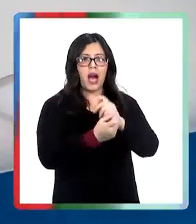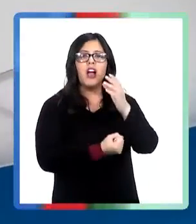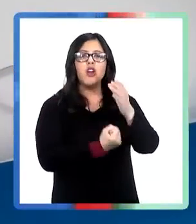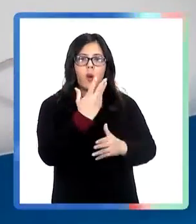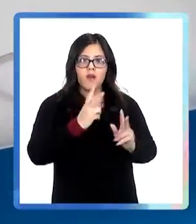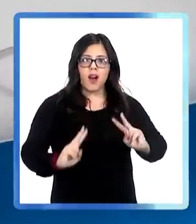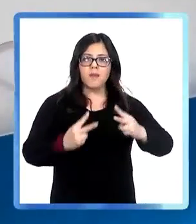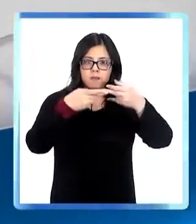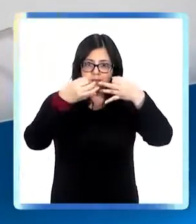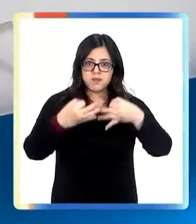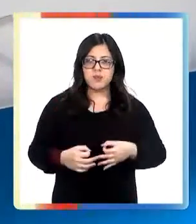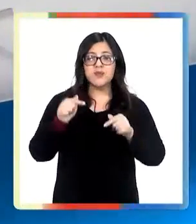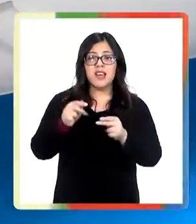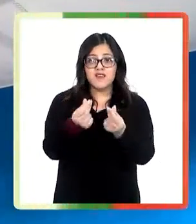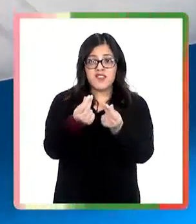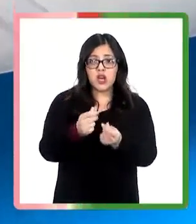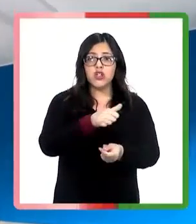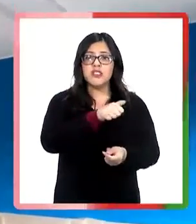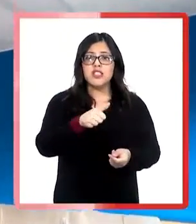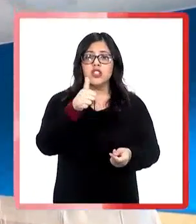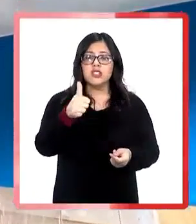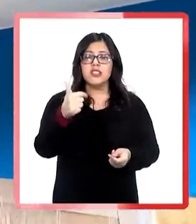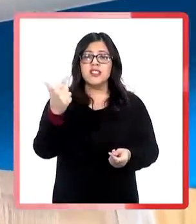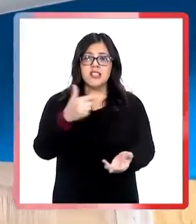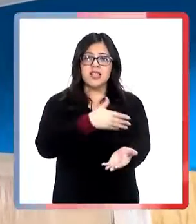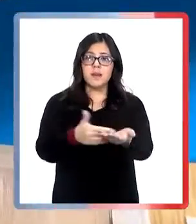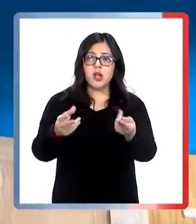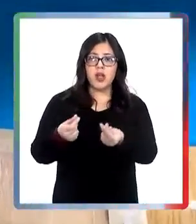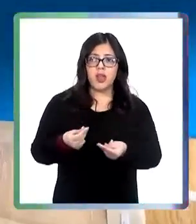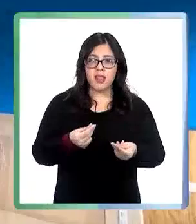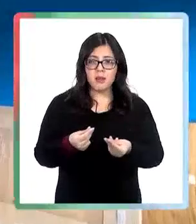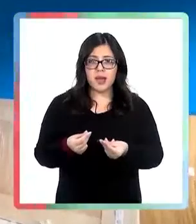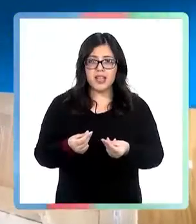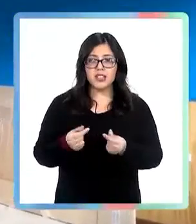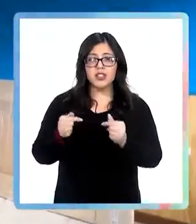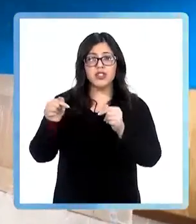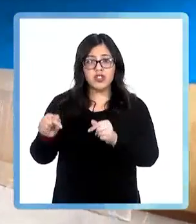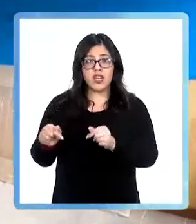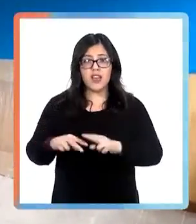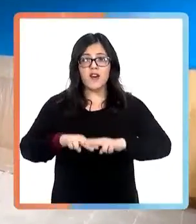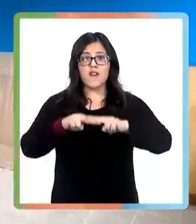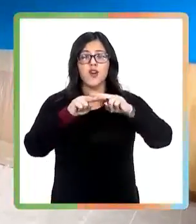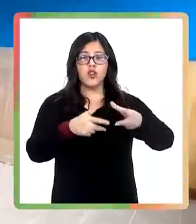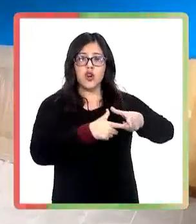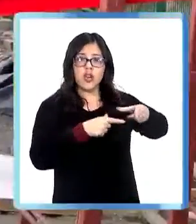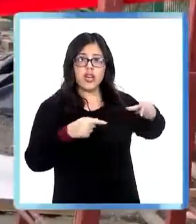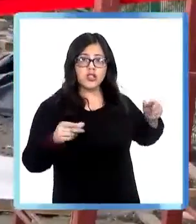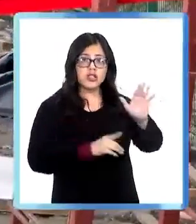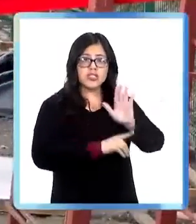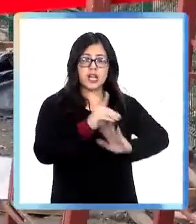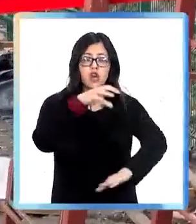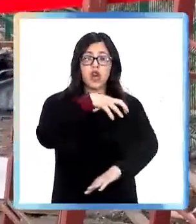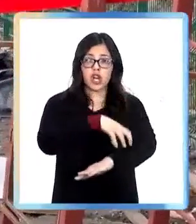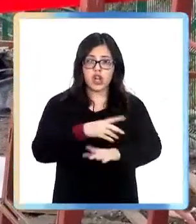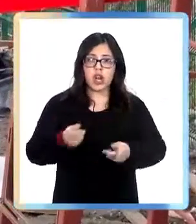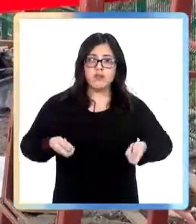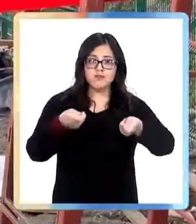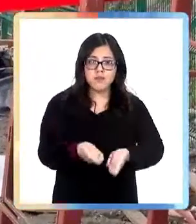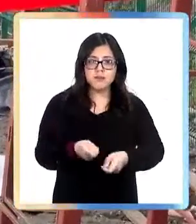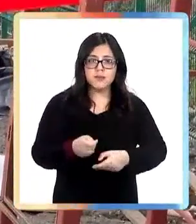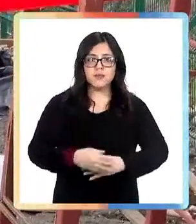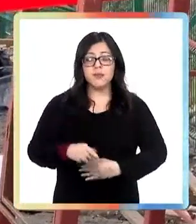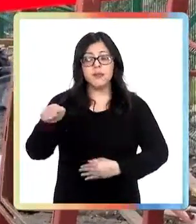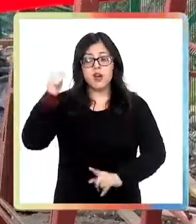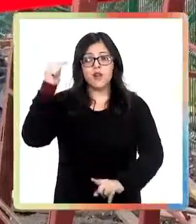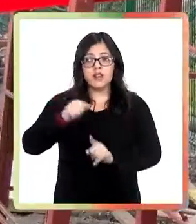que tuvo un costo de 667 millones de pesos con recursos del Fondo Nacional de Desarrollo Regional. La idea es que el